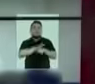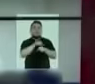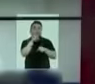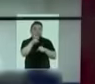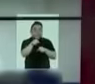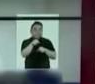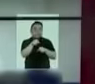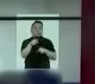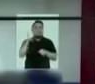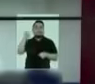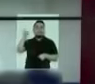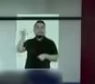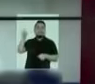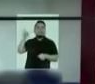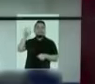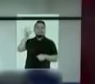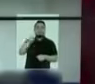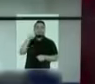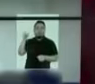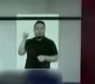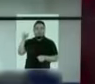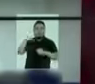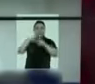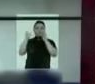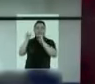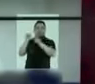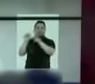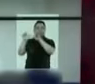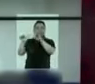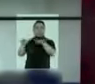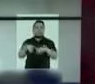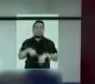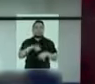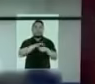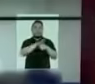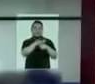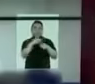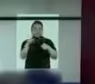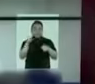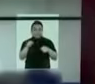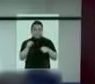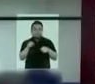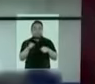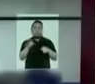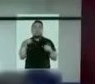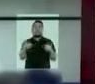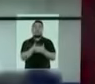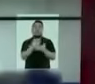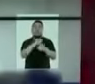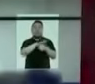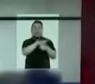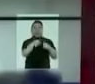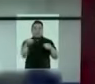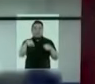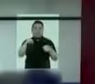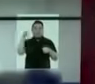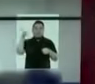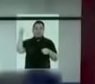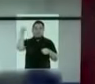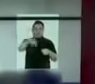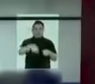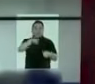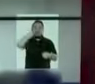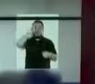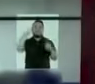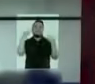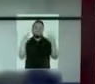está inmunizado. Ya está. Respondí a la pregunta. Con los bomberos lo mismo. Con los